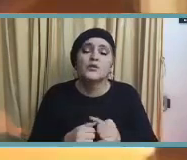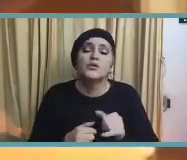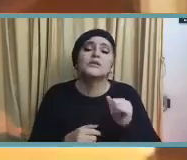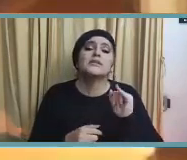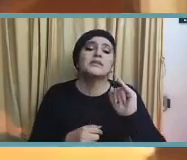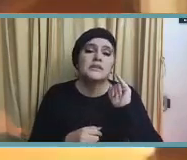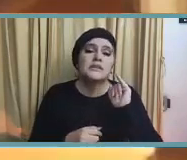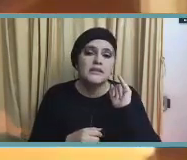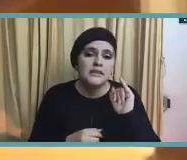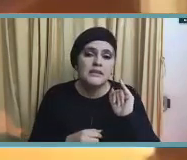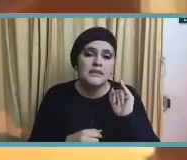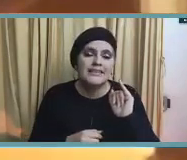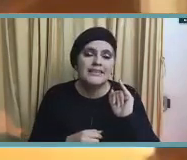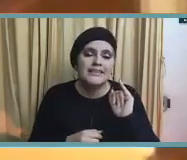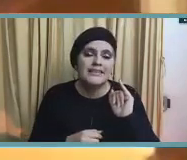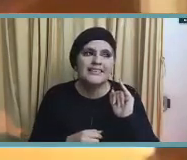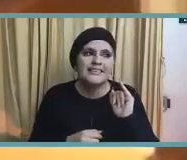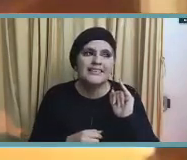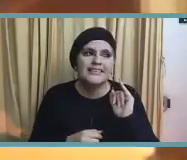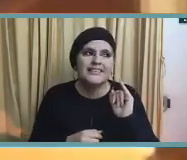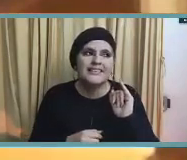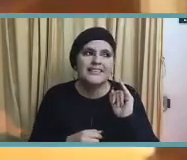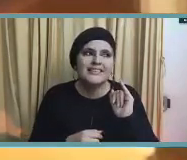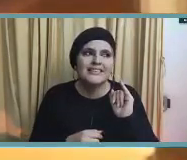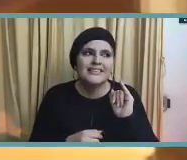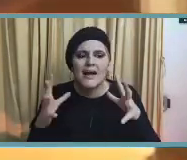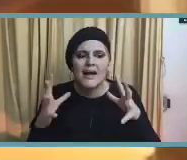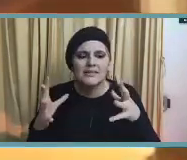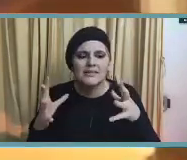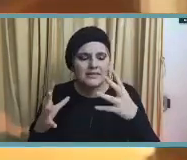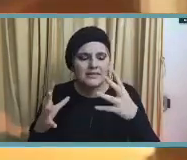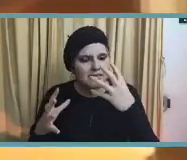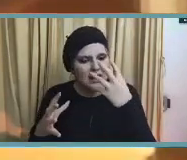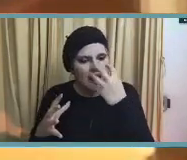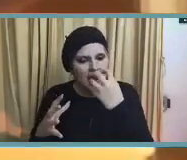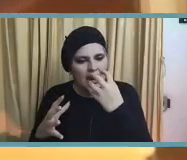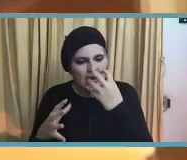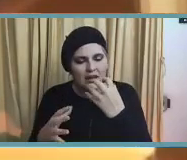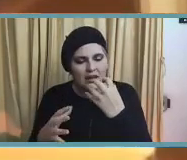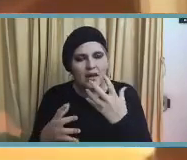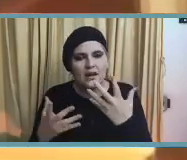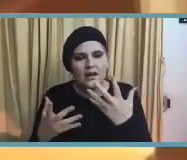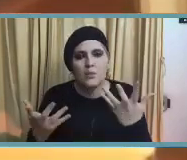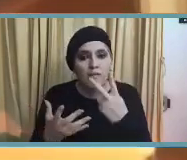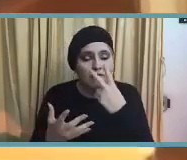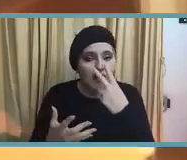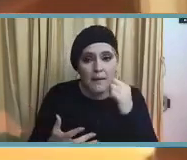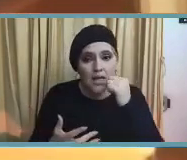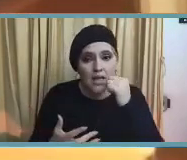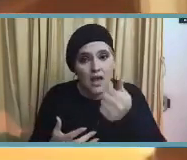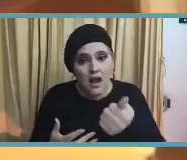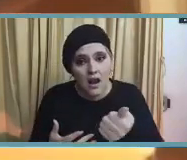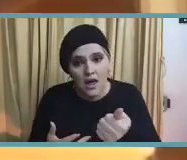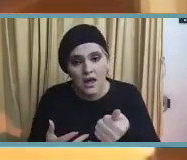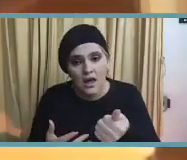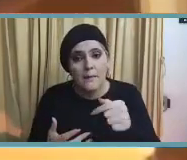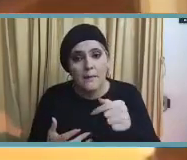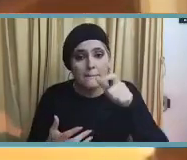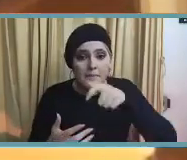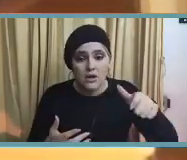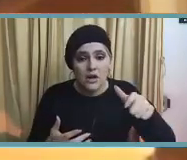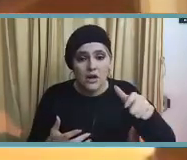más alergia porque, como vamos a ver mañana, las personas autistas tienen en general un sistema inmunológico un